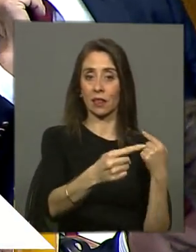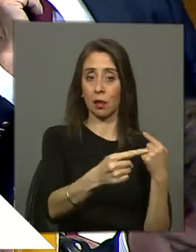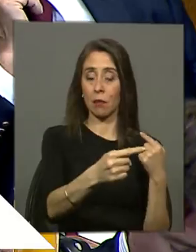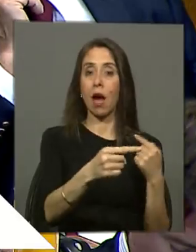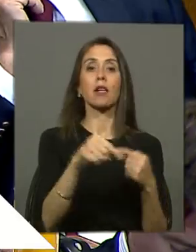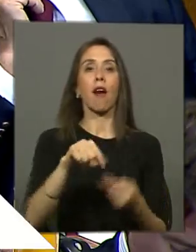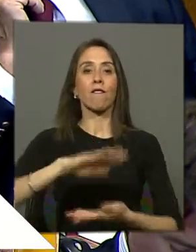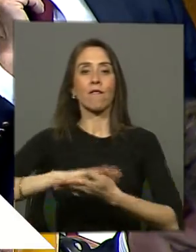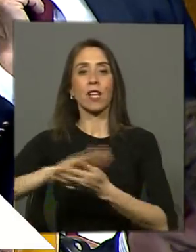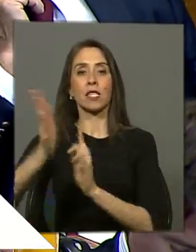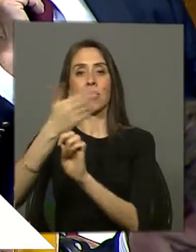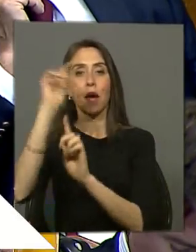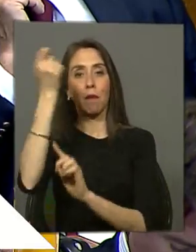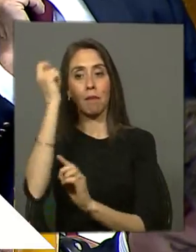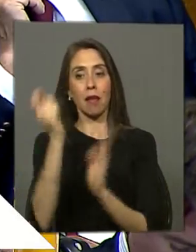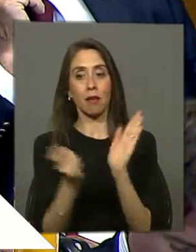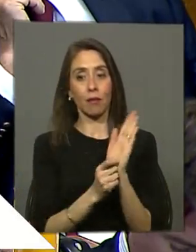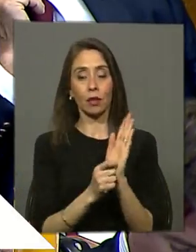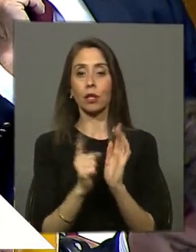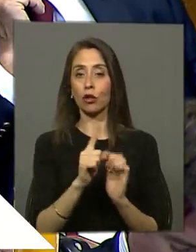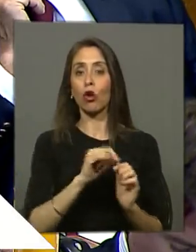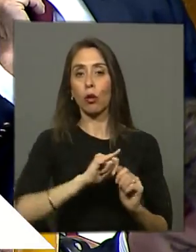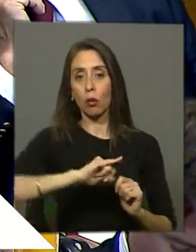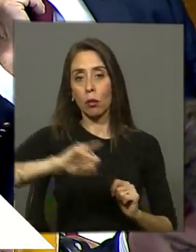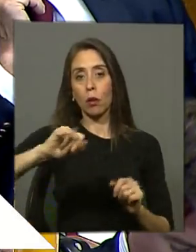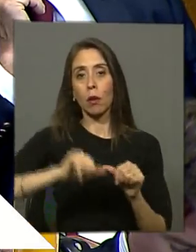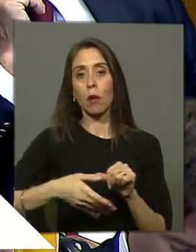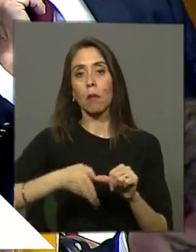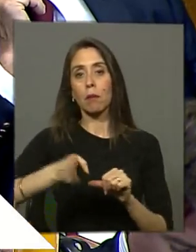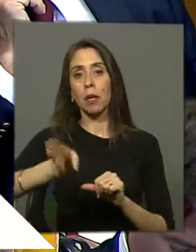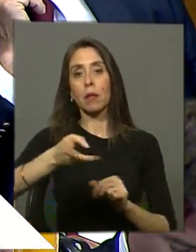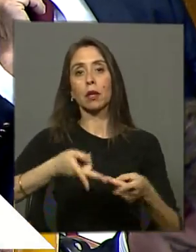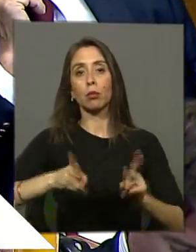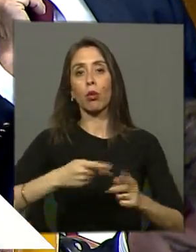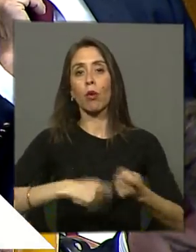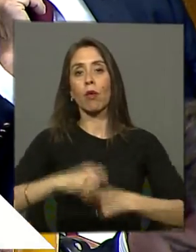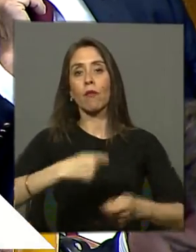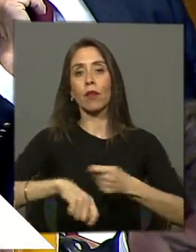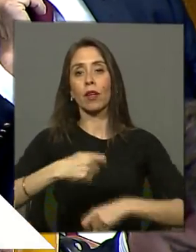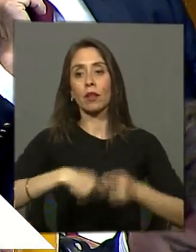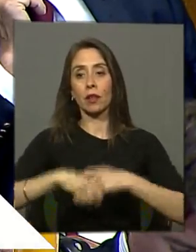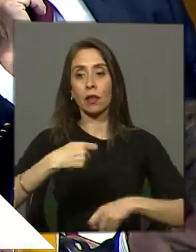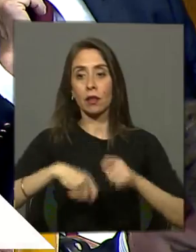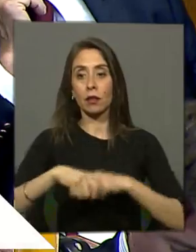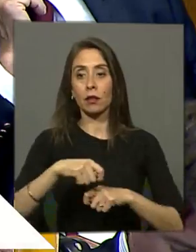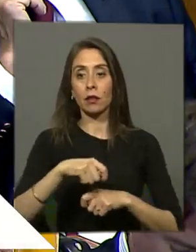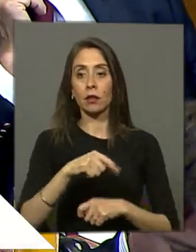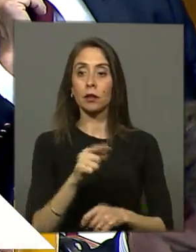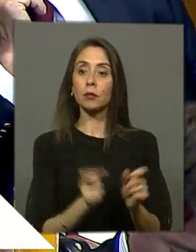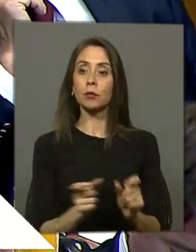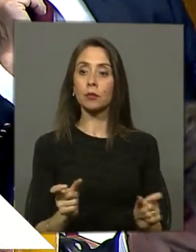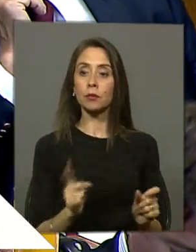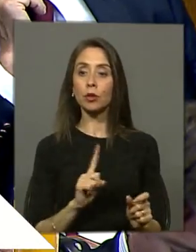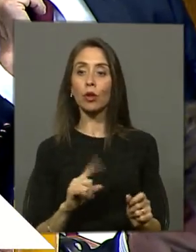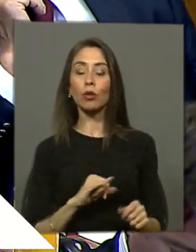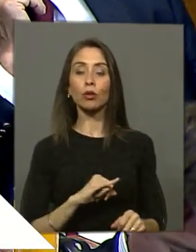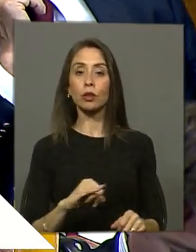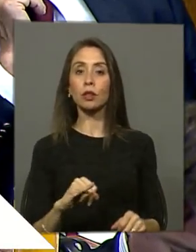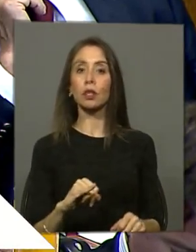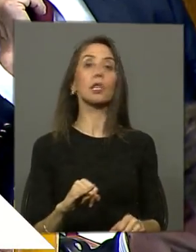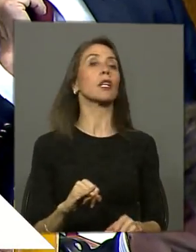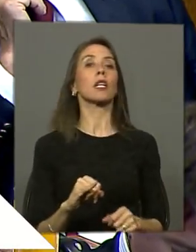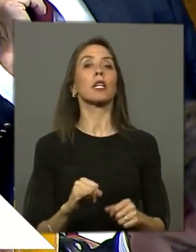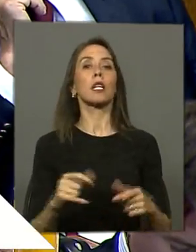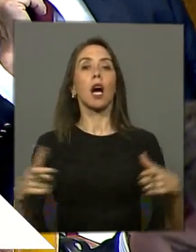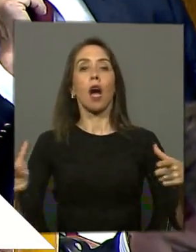sólo en estas fiestas patrias sino que en un continuo permanente que permita que no tengan que seguir en una